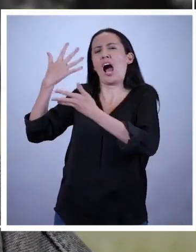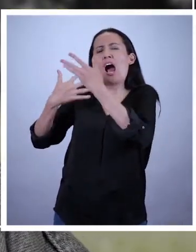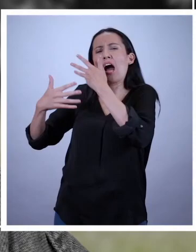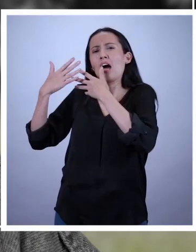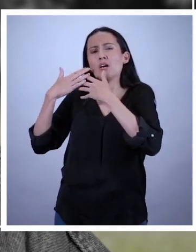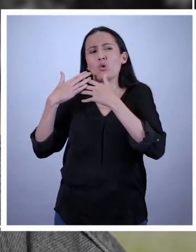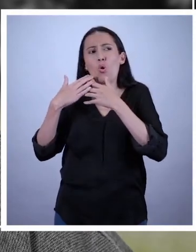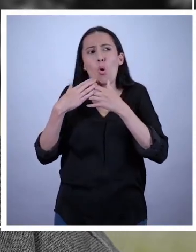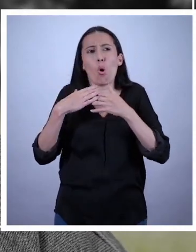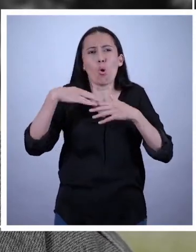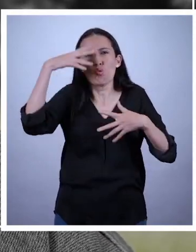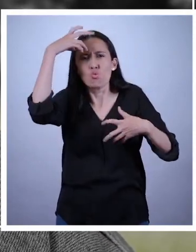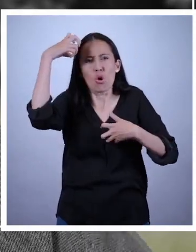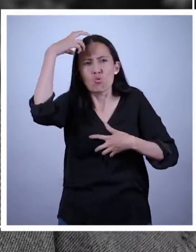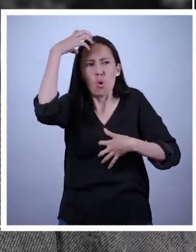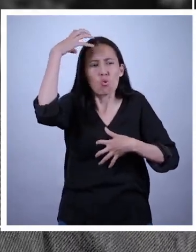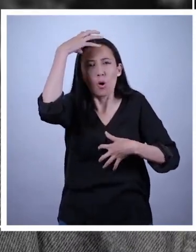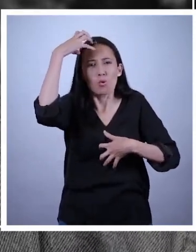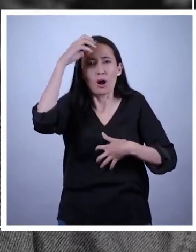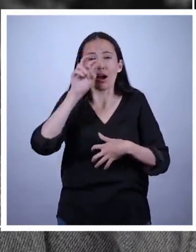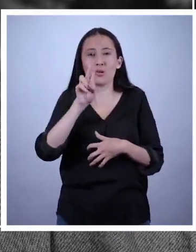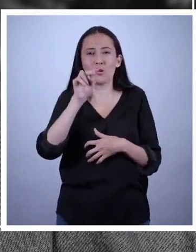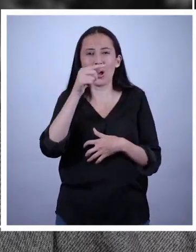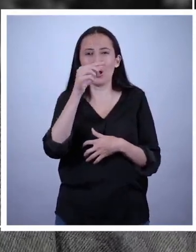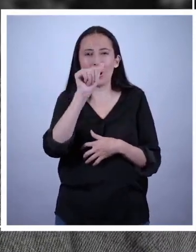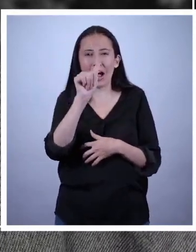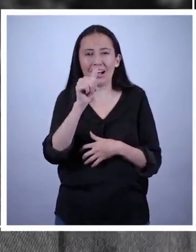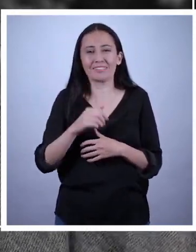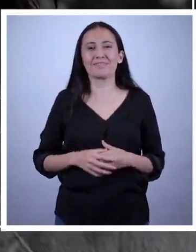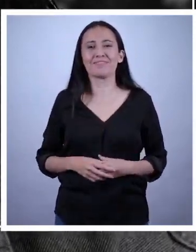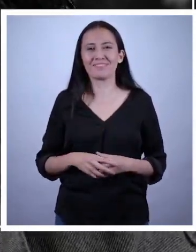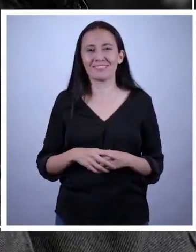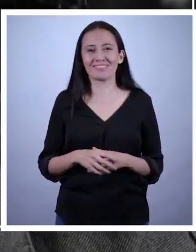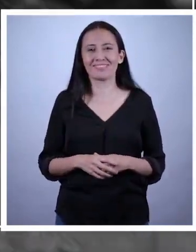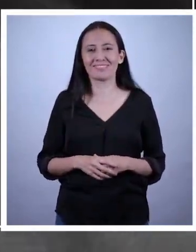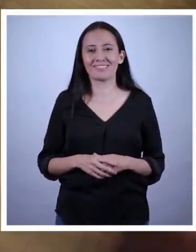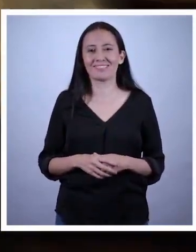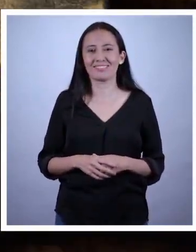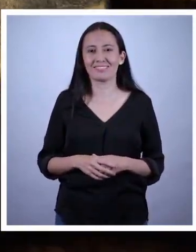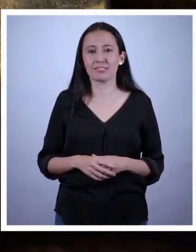de nuestros antepasados que dijeron uga, uga, uga, uga, uga, buga?